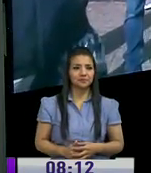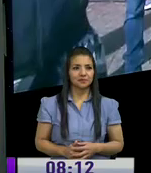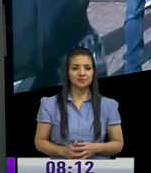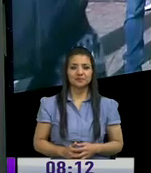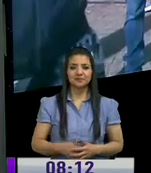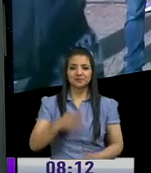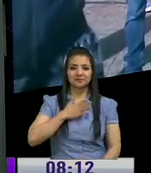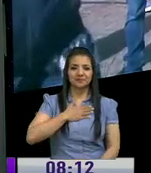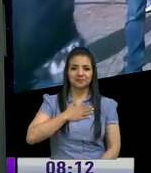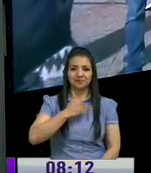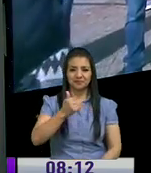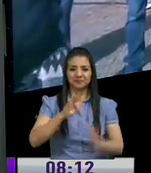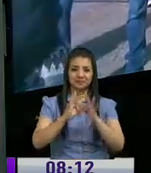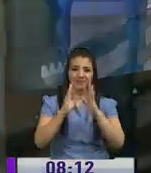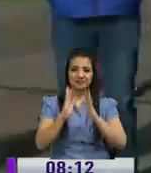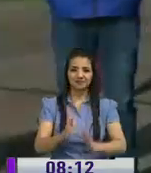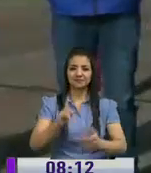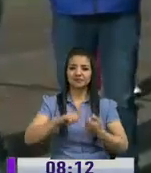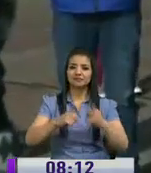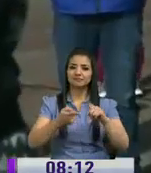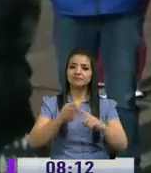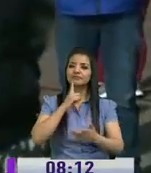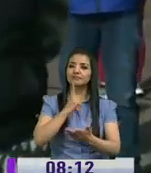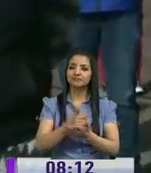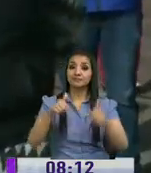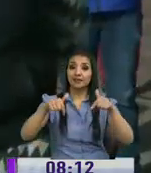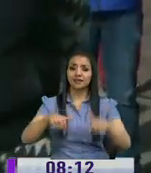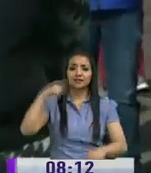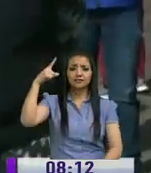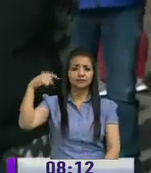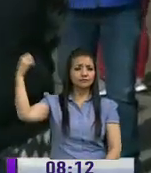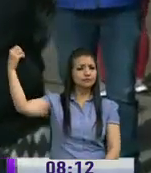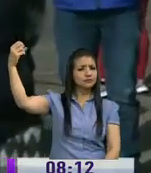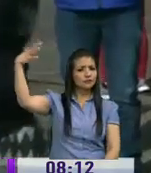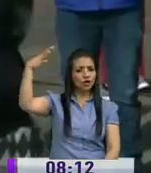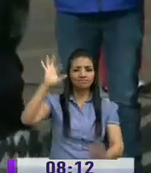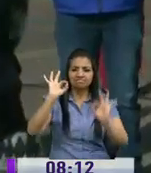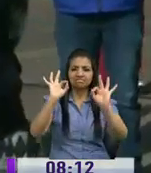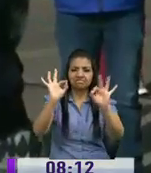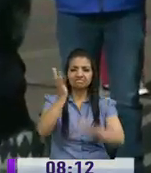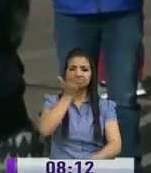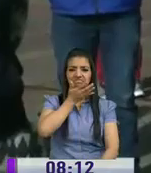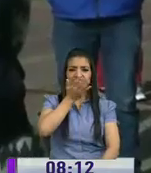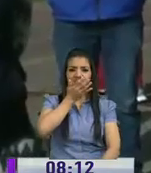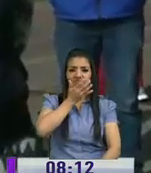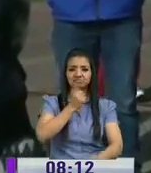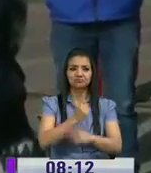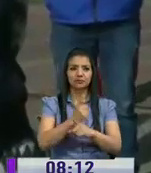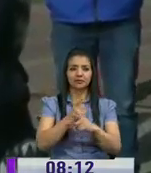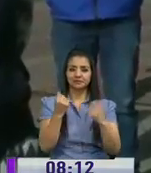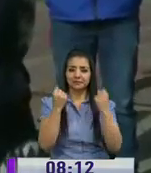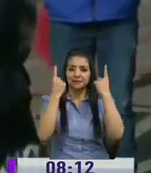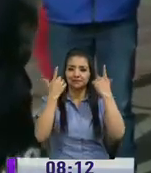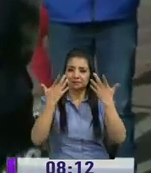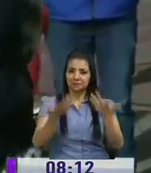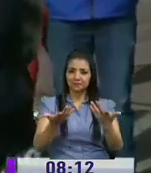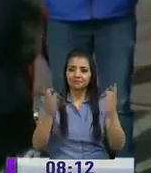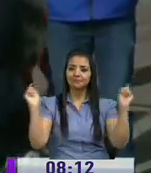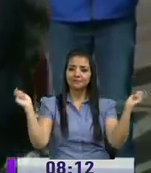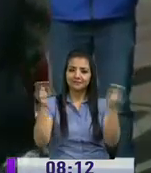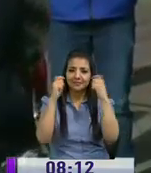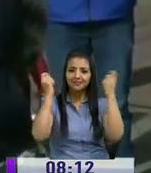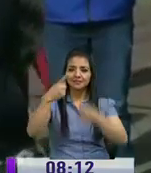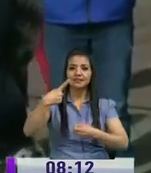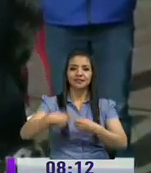Hola, ¿qué tal, Robert? Amigos televidentes, así es, Robert, acá hace un sol espectacular, así que hay que despertarnos, amigo televidente, y festejar a